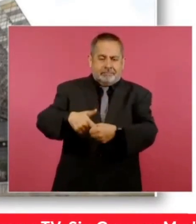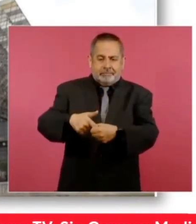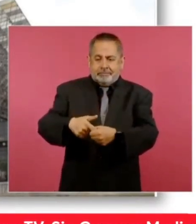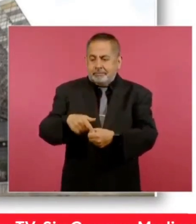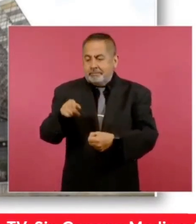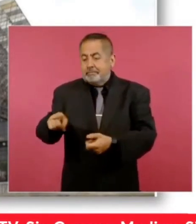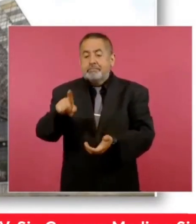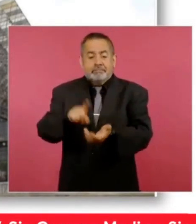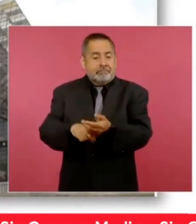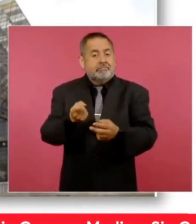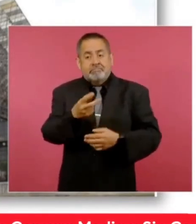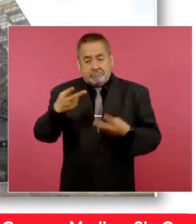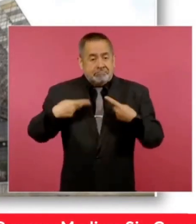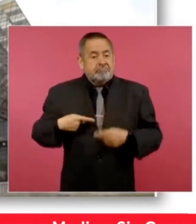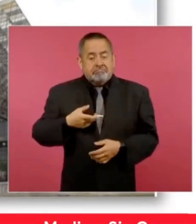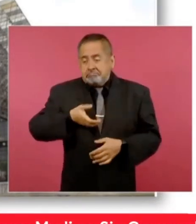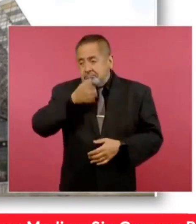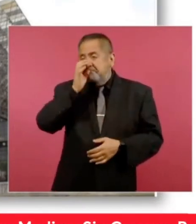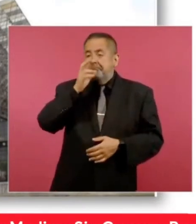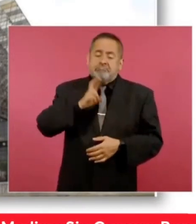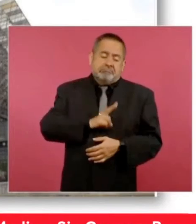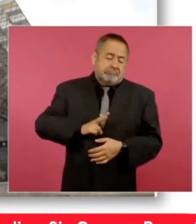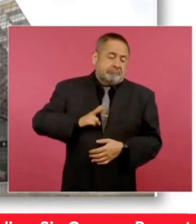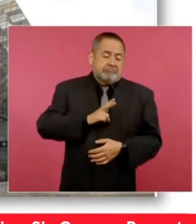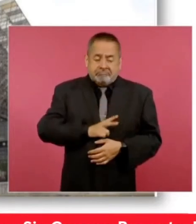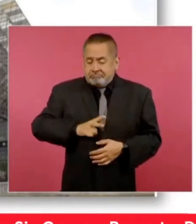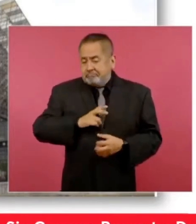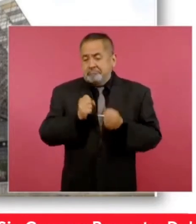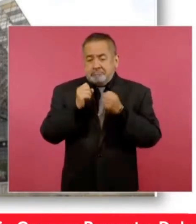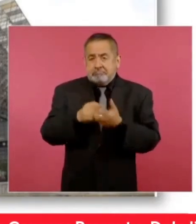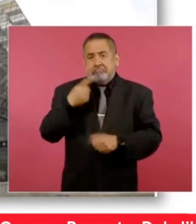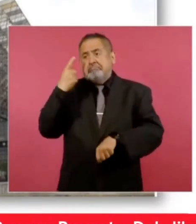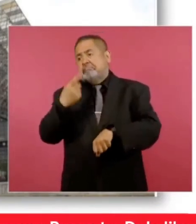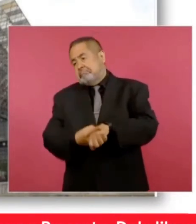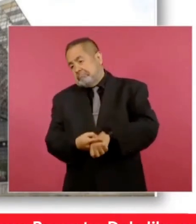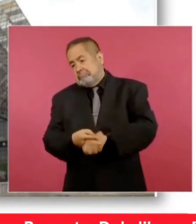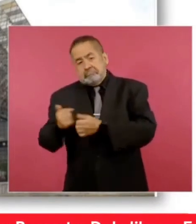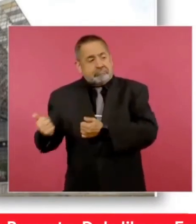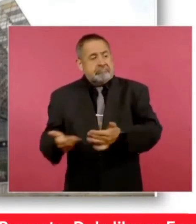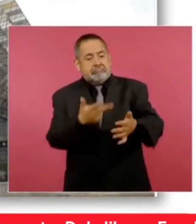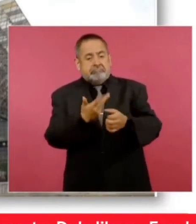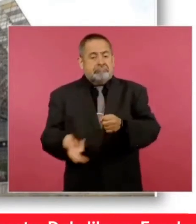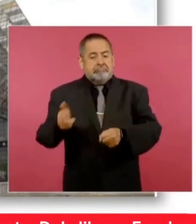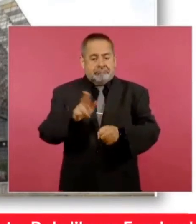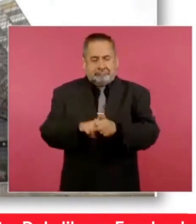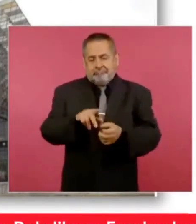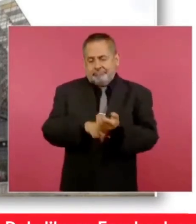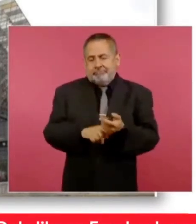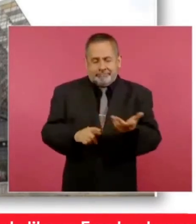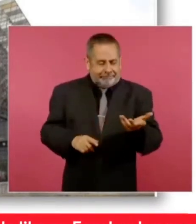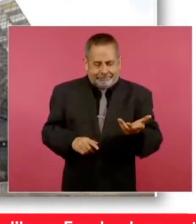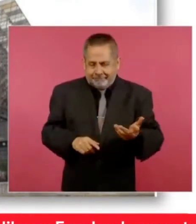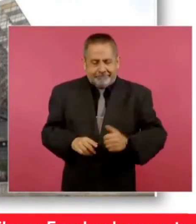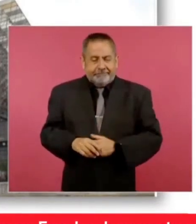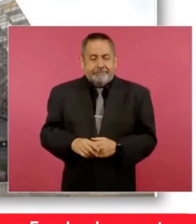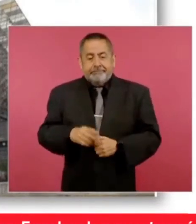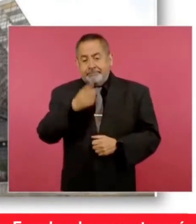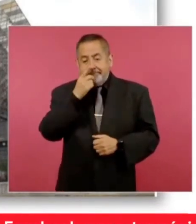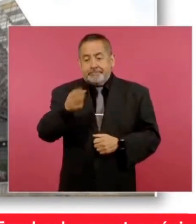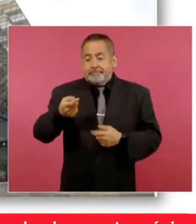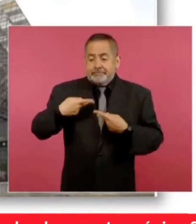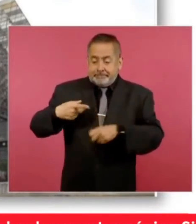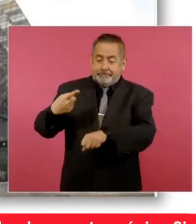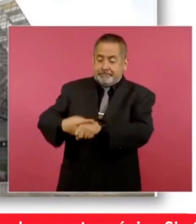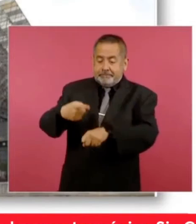Benito Juárez en la Ciudad de México. Vean, esto es lo que informa, pero va más lejos. Dice, los pacientes